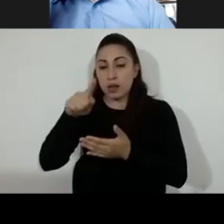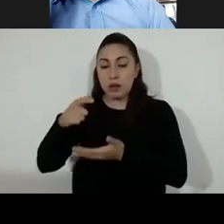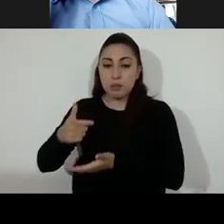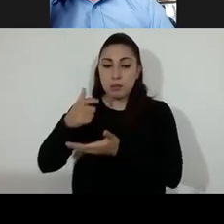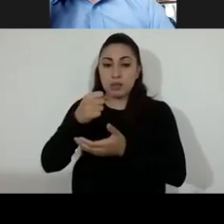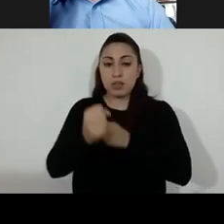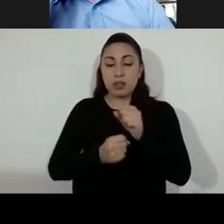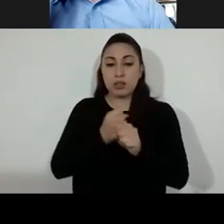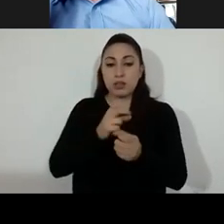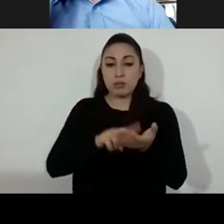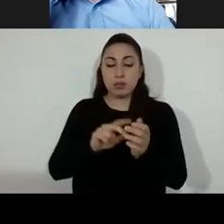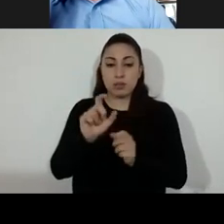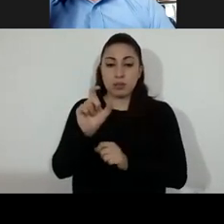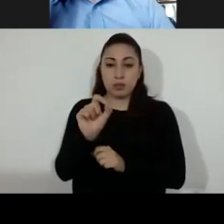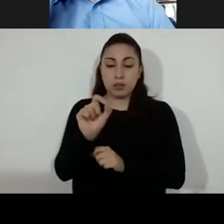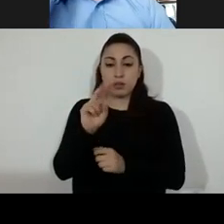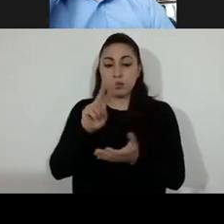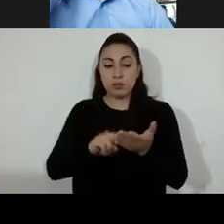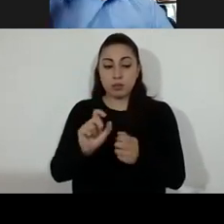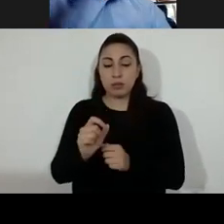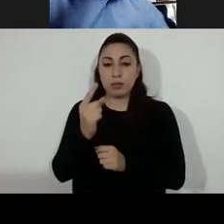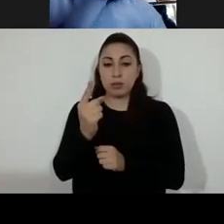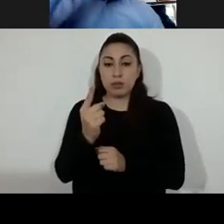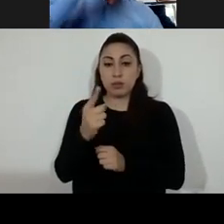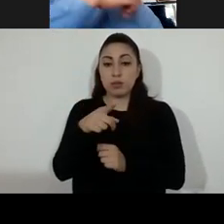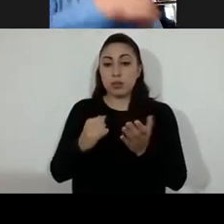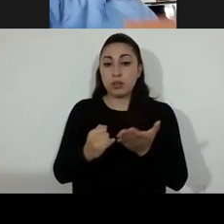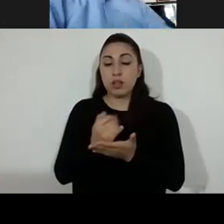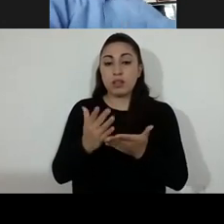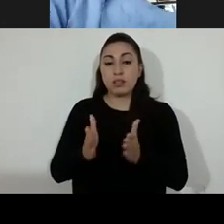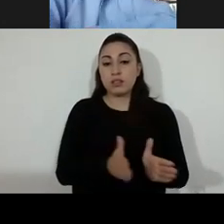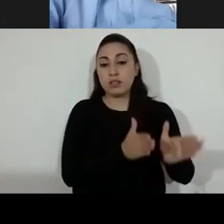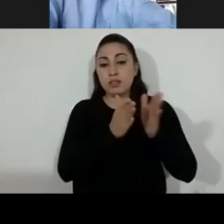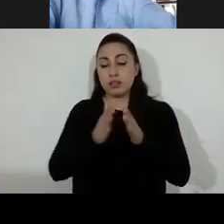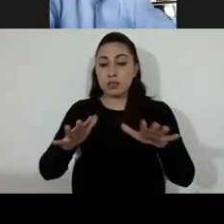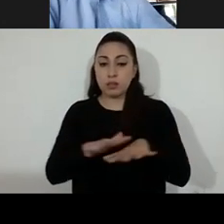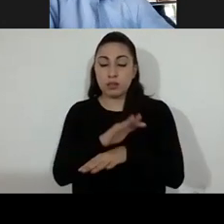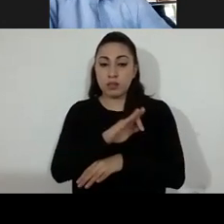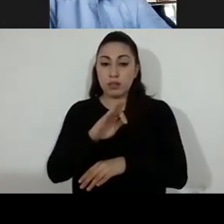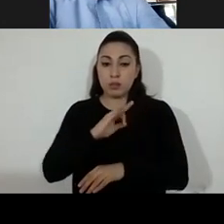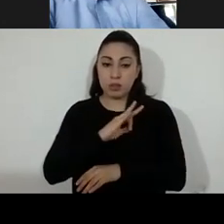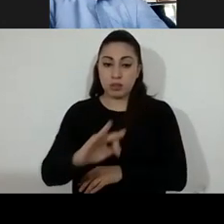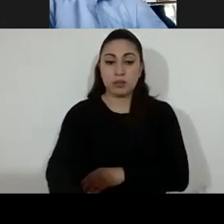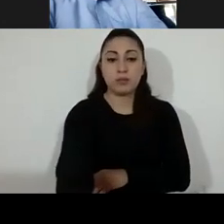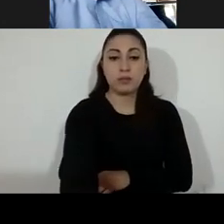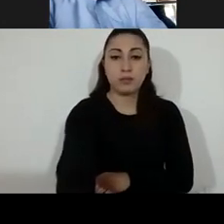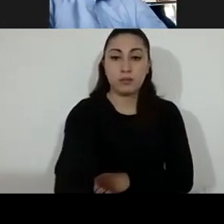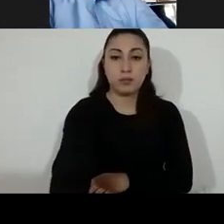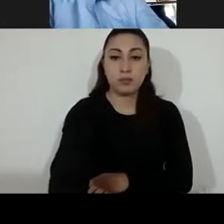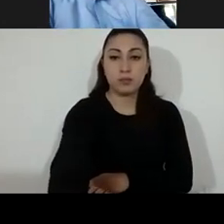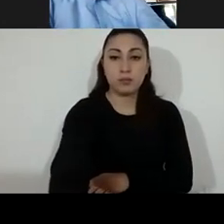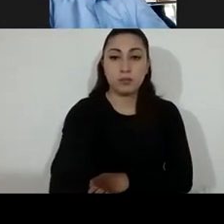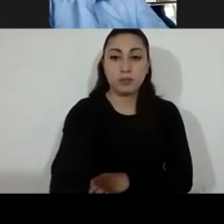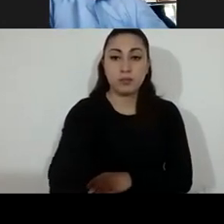años 2020 o 2021, su ejecución será postergada. Postergada significa pasar